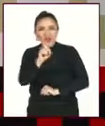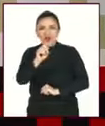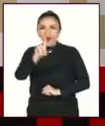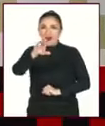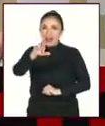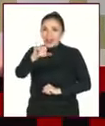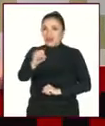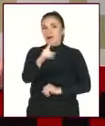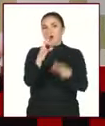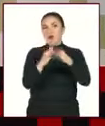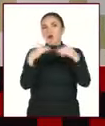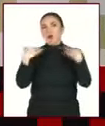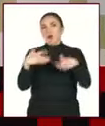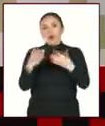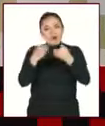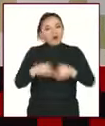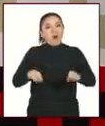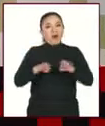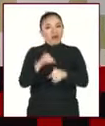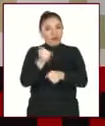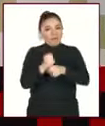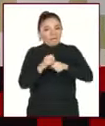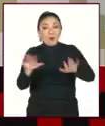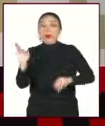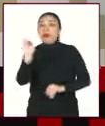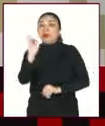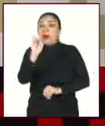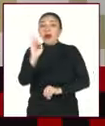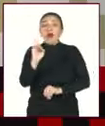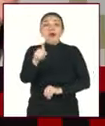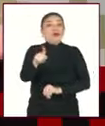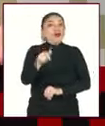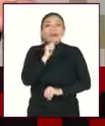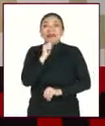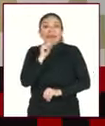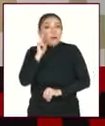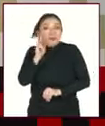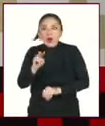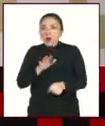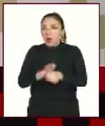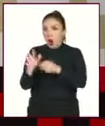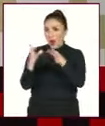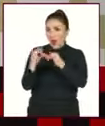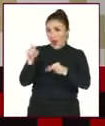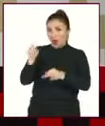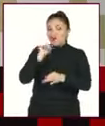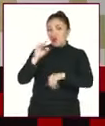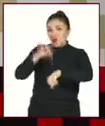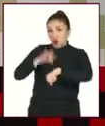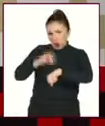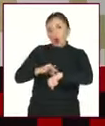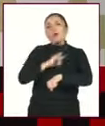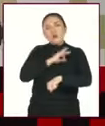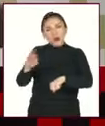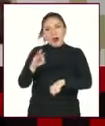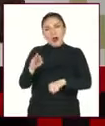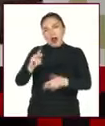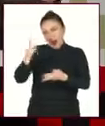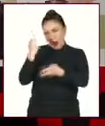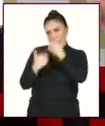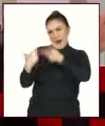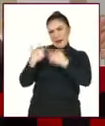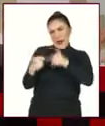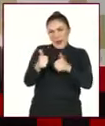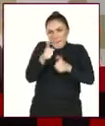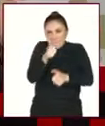por esta importante información. Si en algún momento se perdieron de alguna de estas explicaciones de la doctora, pueden pausar el video, poderlo volver